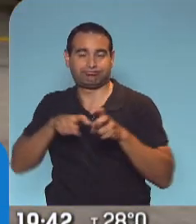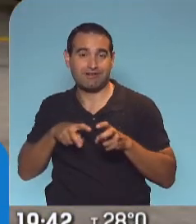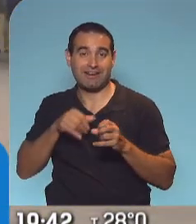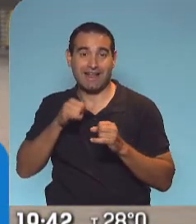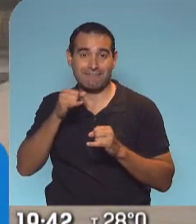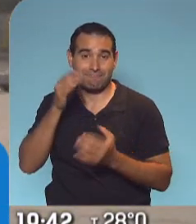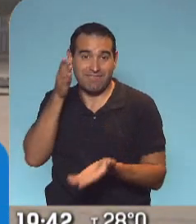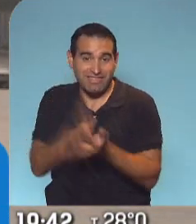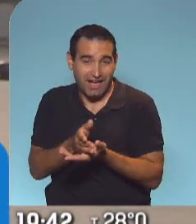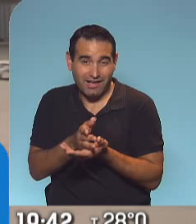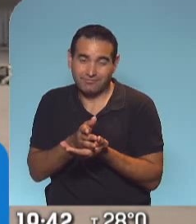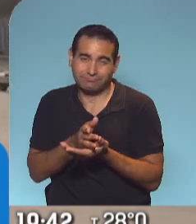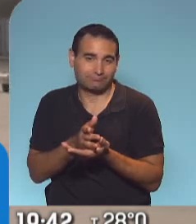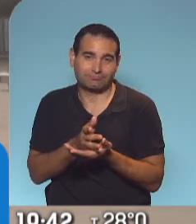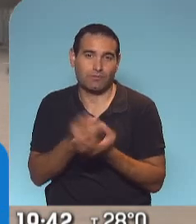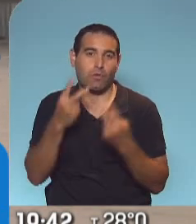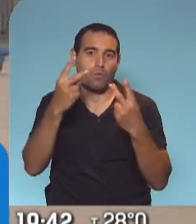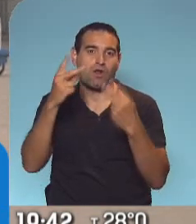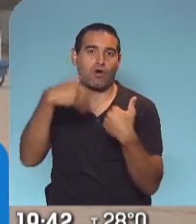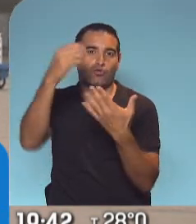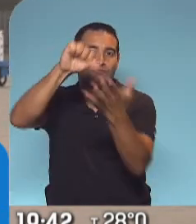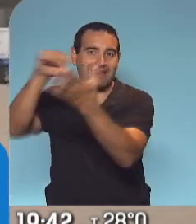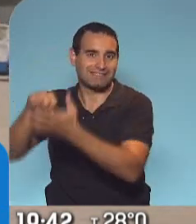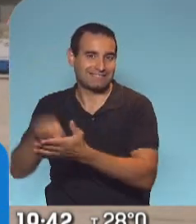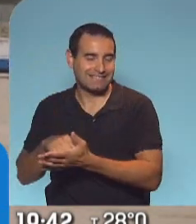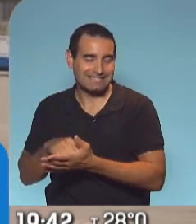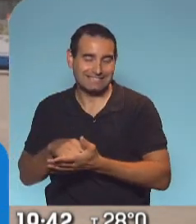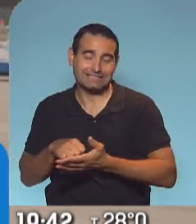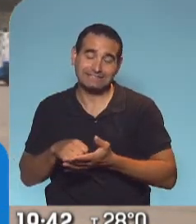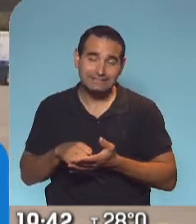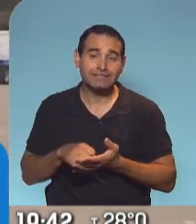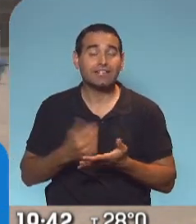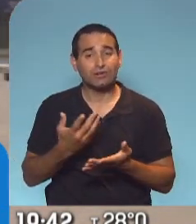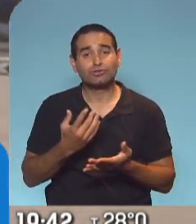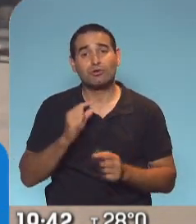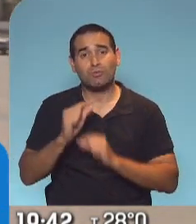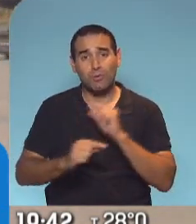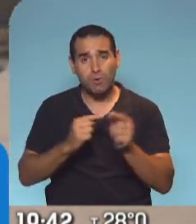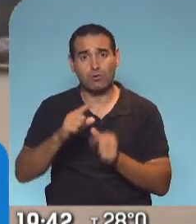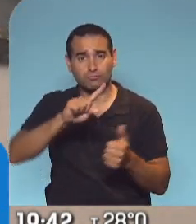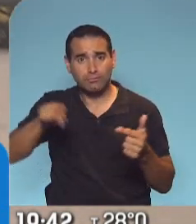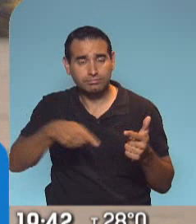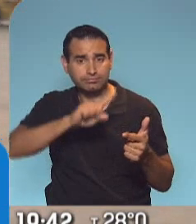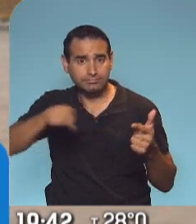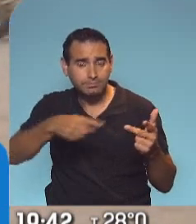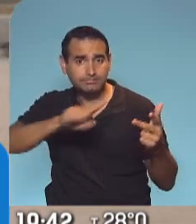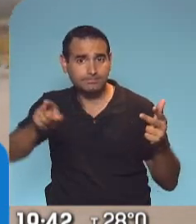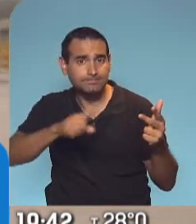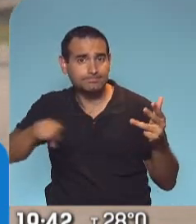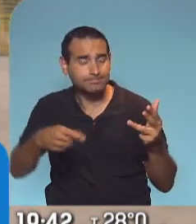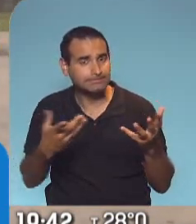que ver con vuelos del exterior, con lo cual en la medida en que se vaya agravando y prolongando esta